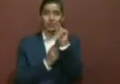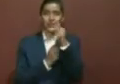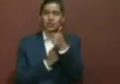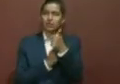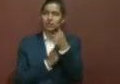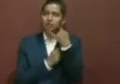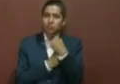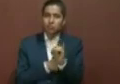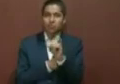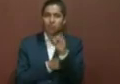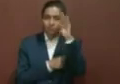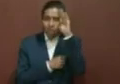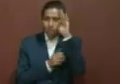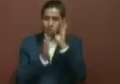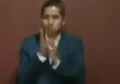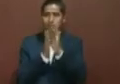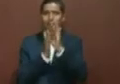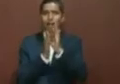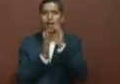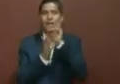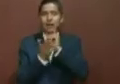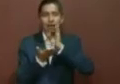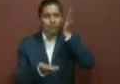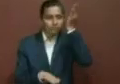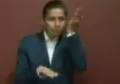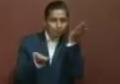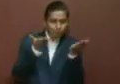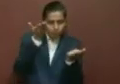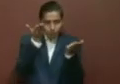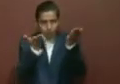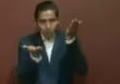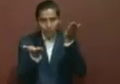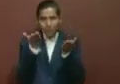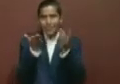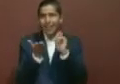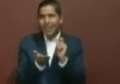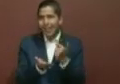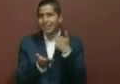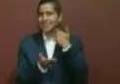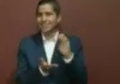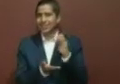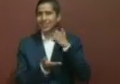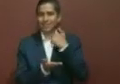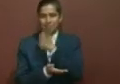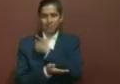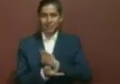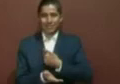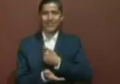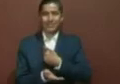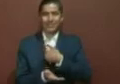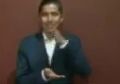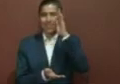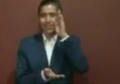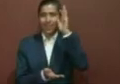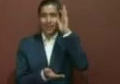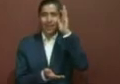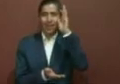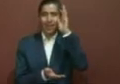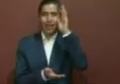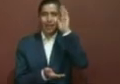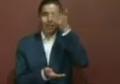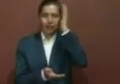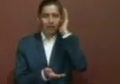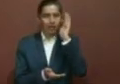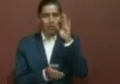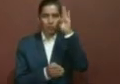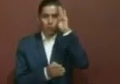17,786. Es decir, comparado con los que había en el sexenio del presidente Calderón, se triplicaron los